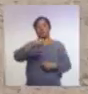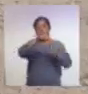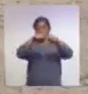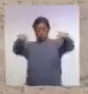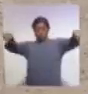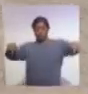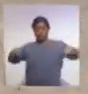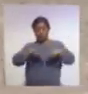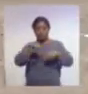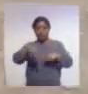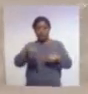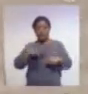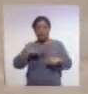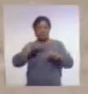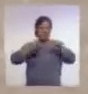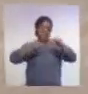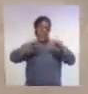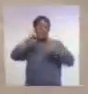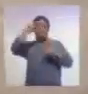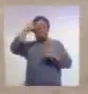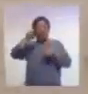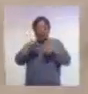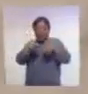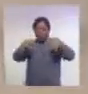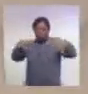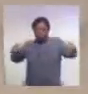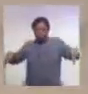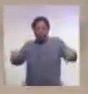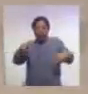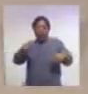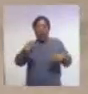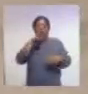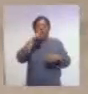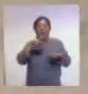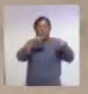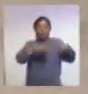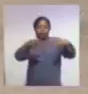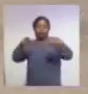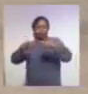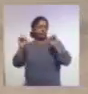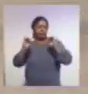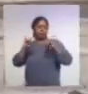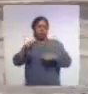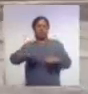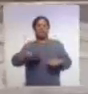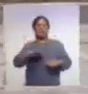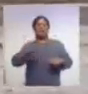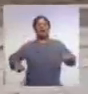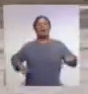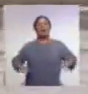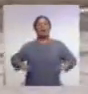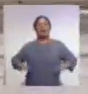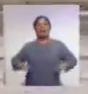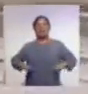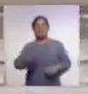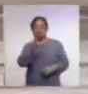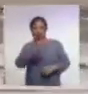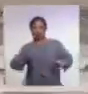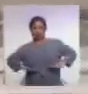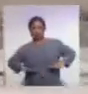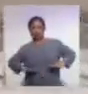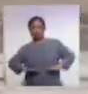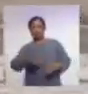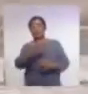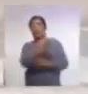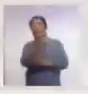con niveles para evitar encharcamientos y lograr que el espacio reúna las características de un campo profesional, informó Iván Peregrina,